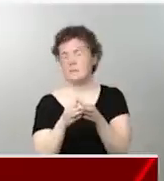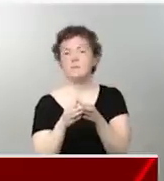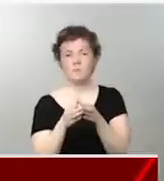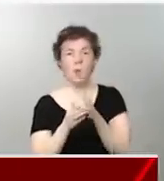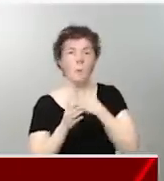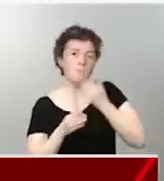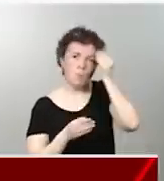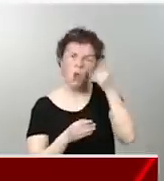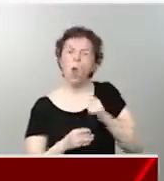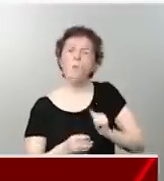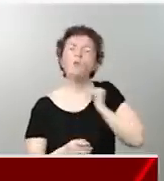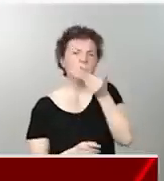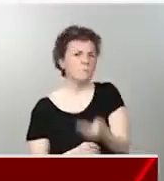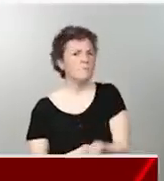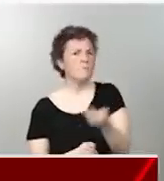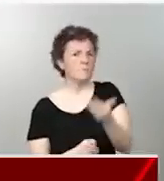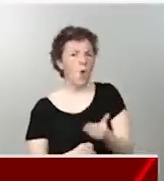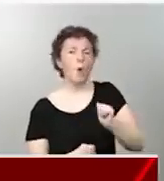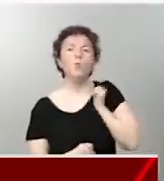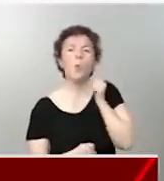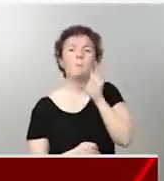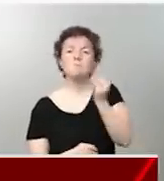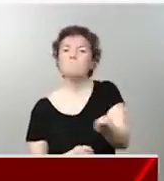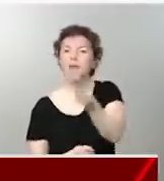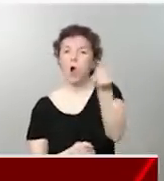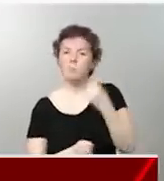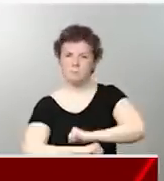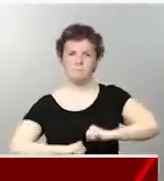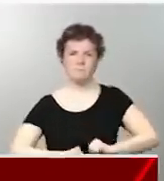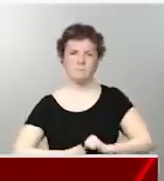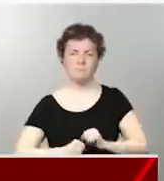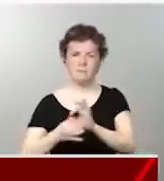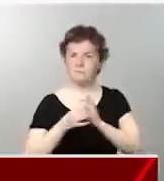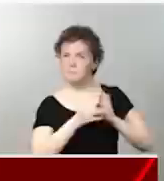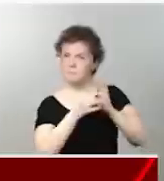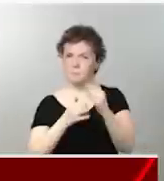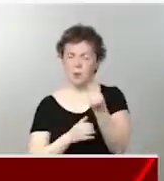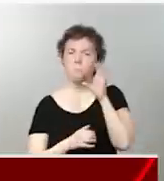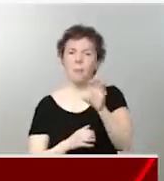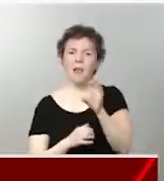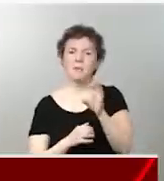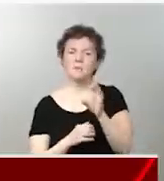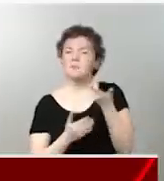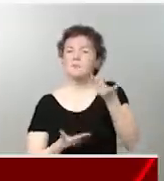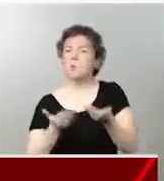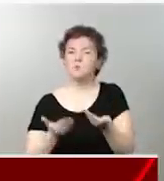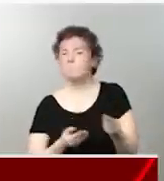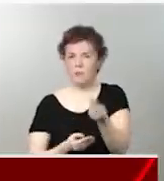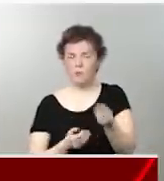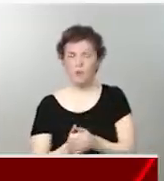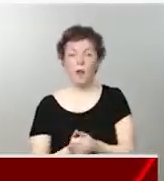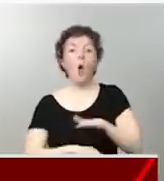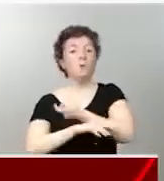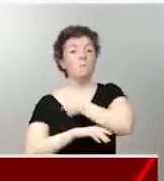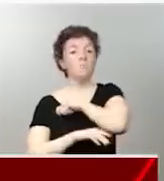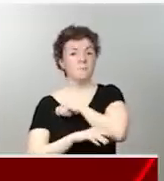en contra de la desvergüenza de Sánchez y su banda, que no paran de engañar a los españoles y aseguraban que el